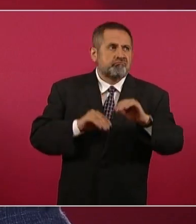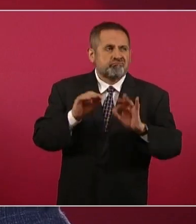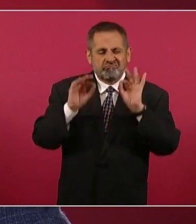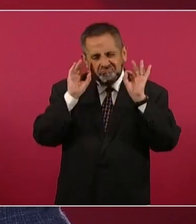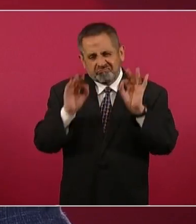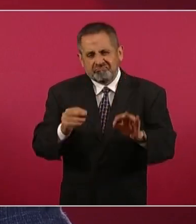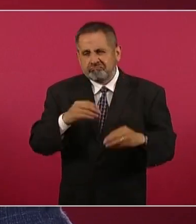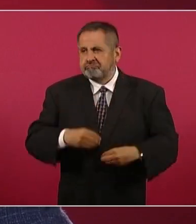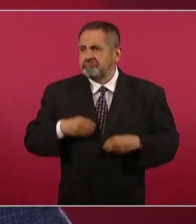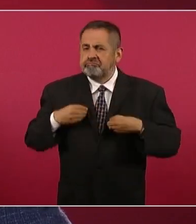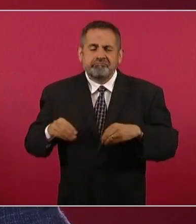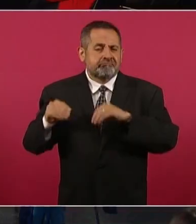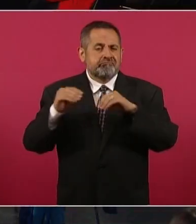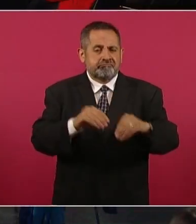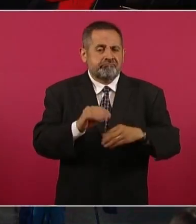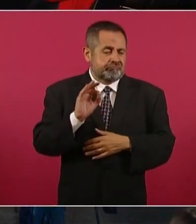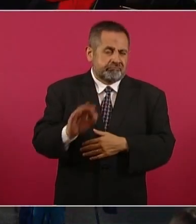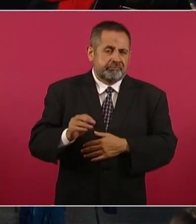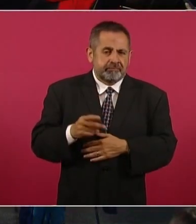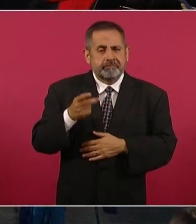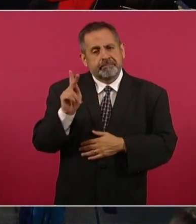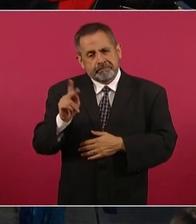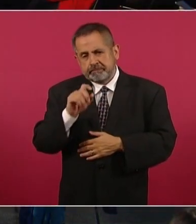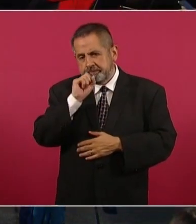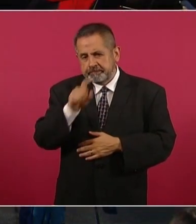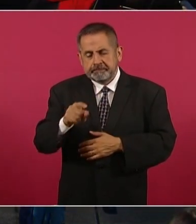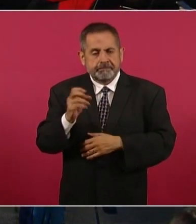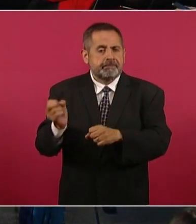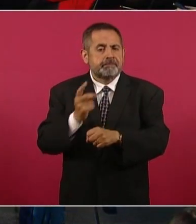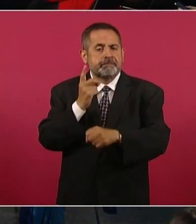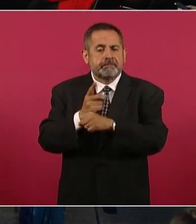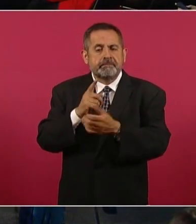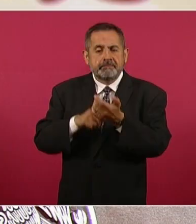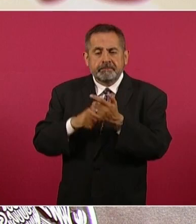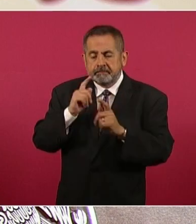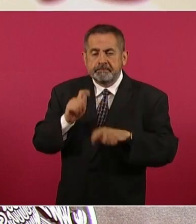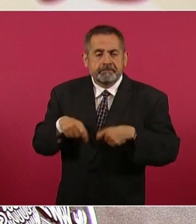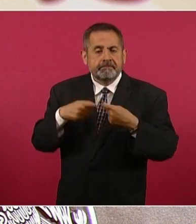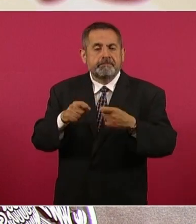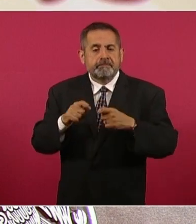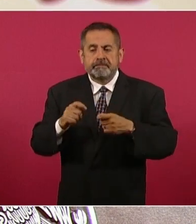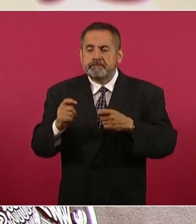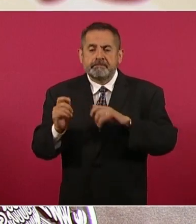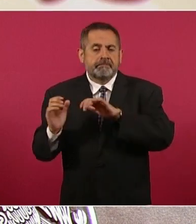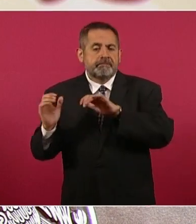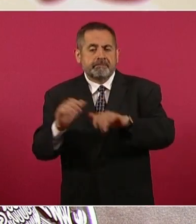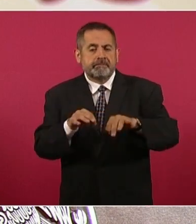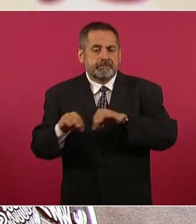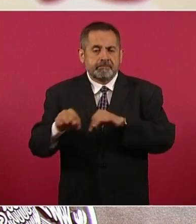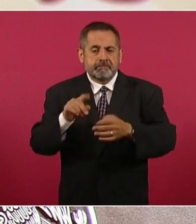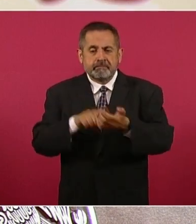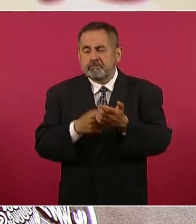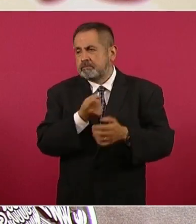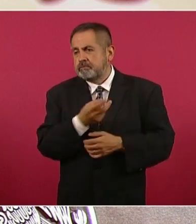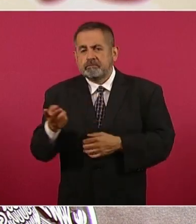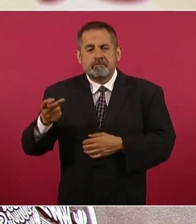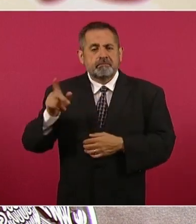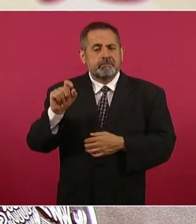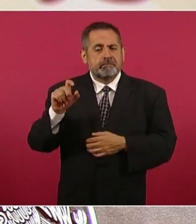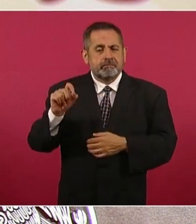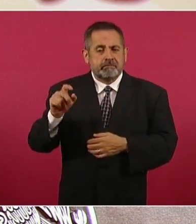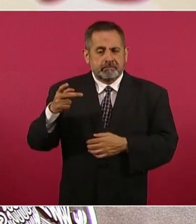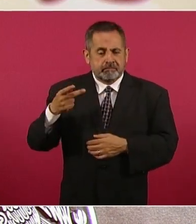ahí viviendo. Pero además sí nos da la oportunidad a ir contratando, se ha contratado alrededor de un 20%